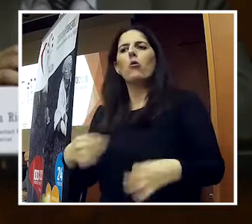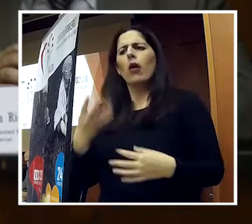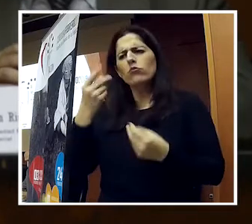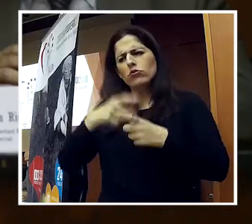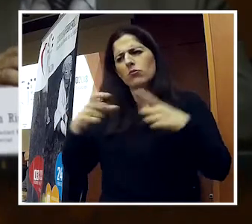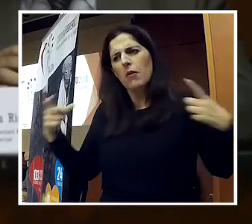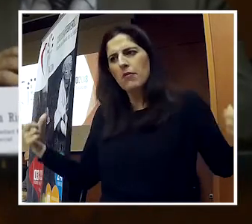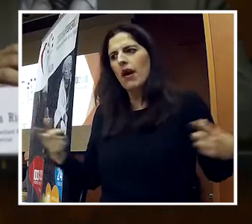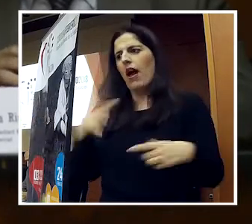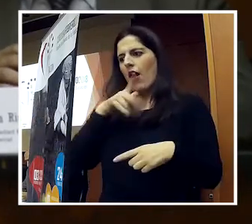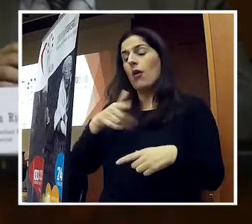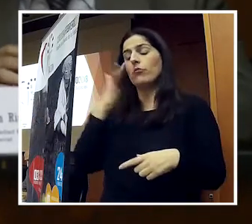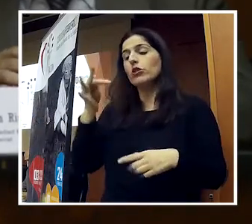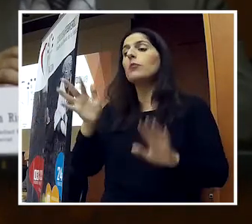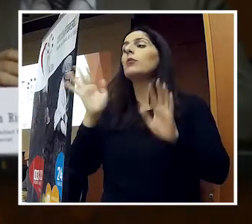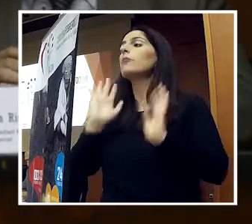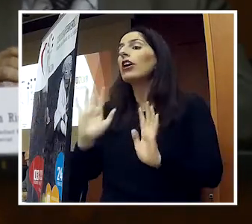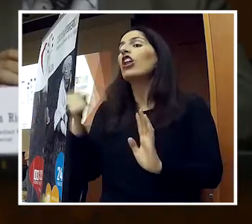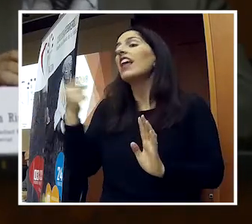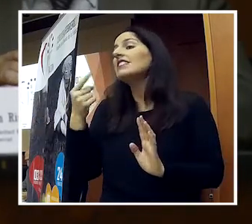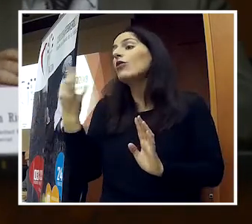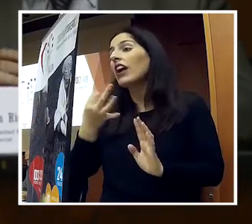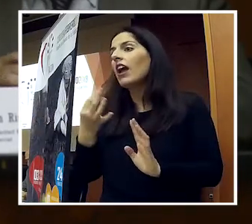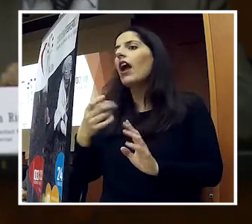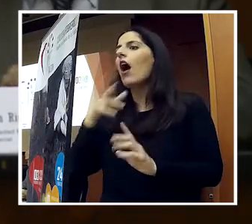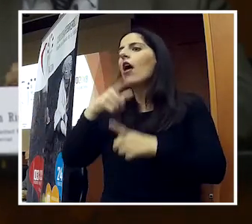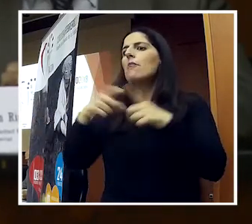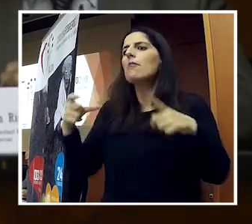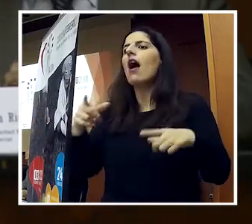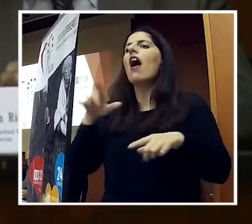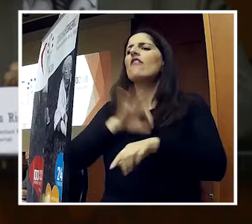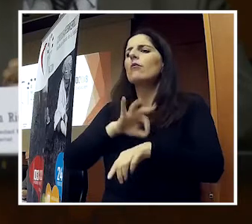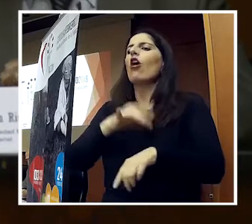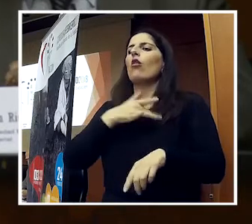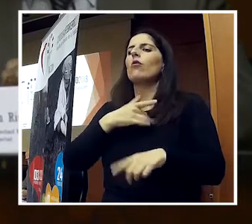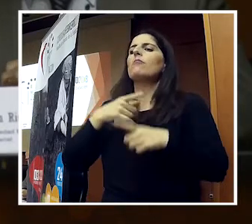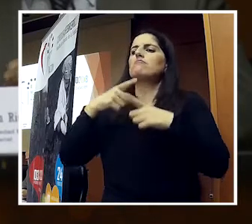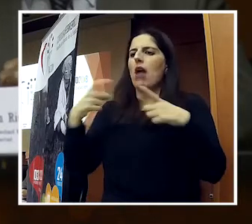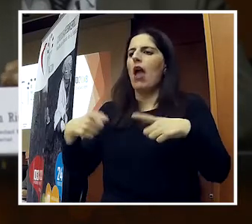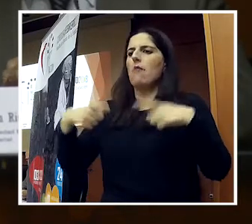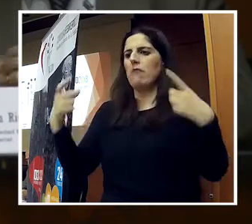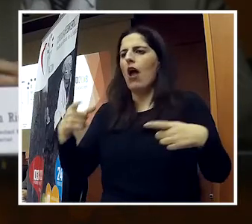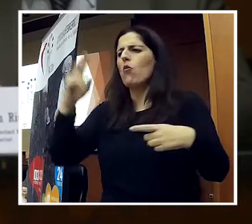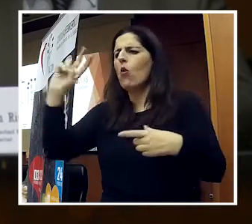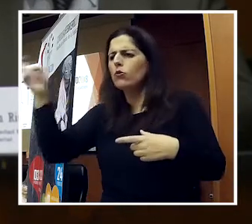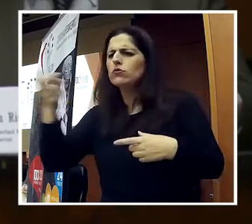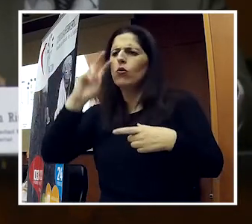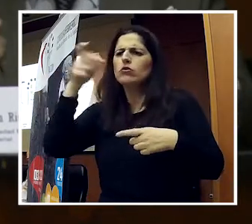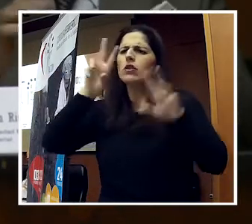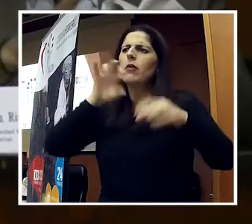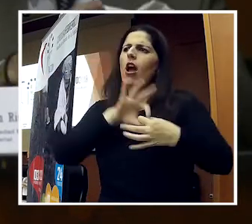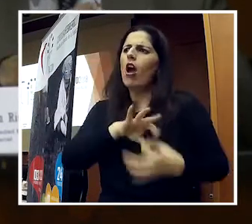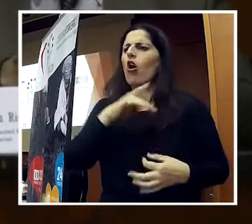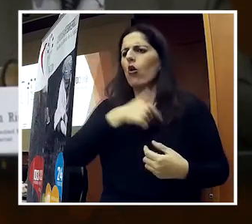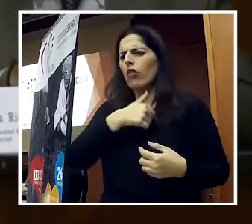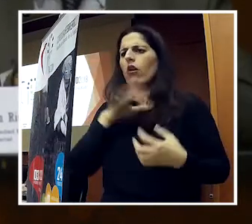sana. Esa es la parte positiva. La parte negativa es que cada vez hay más enfermedades cardiovasculares y el futuro y la perspectiva no